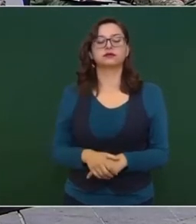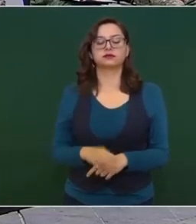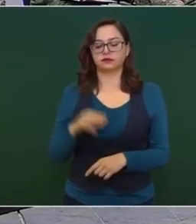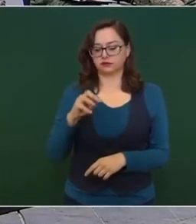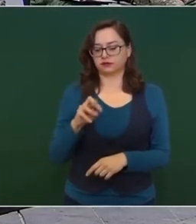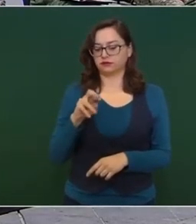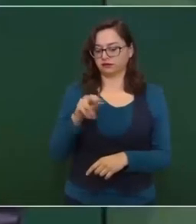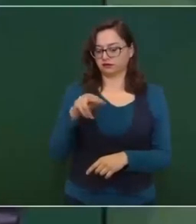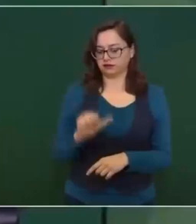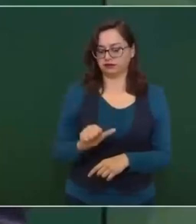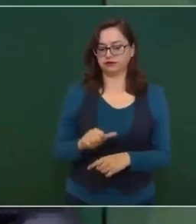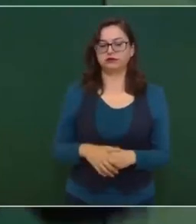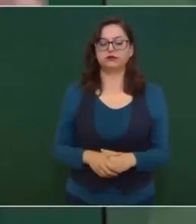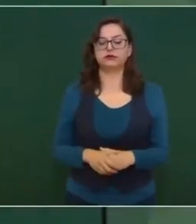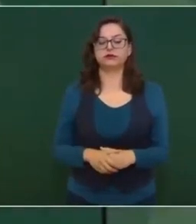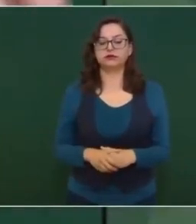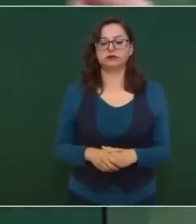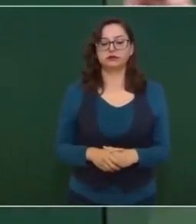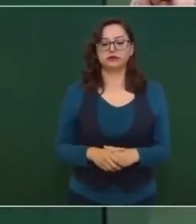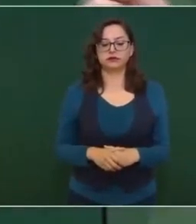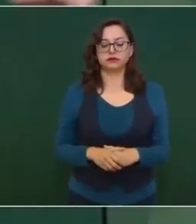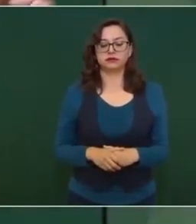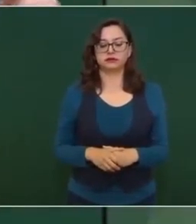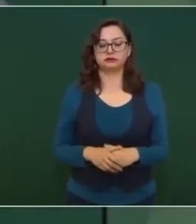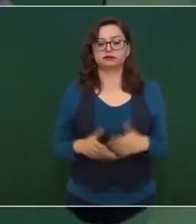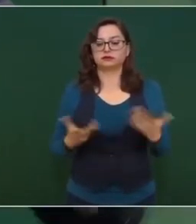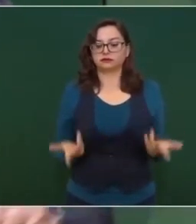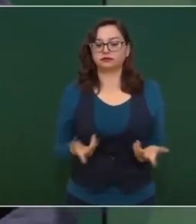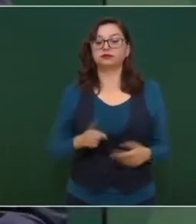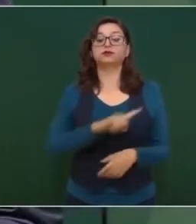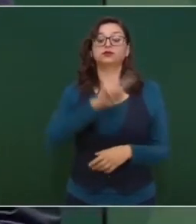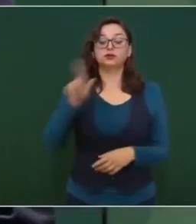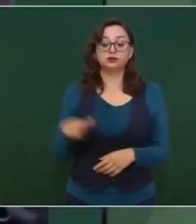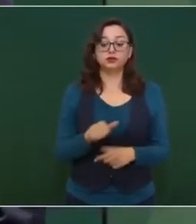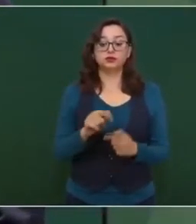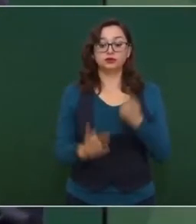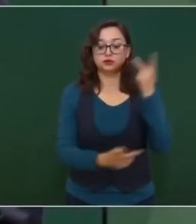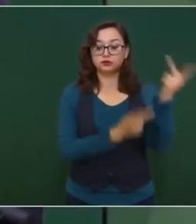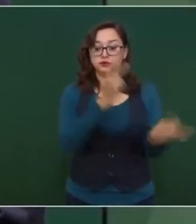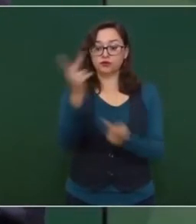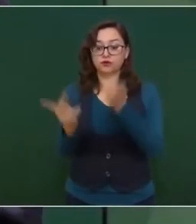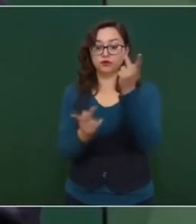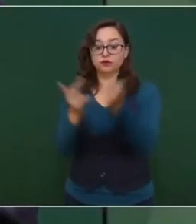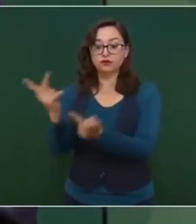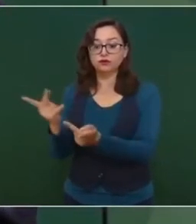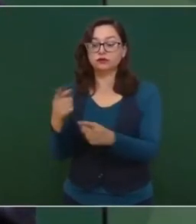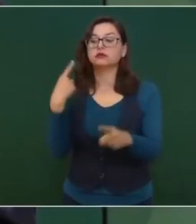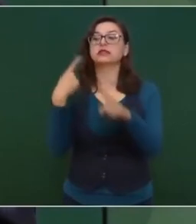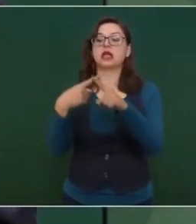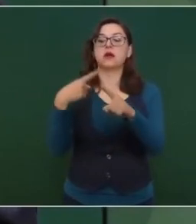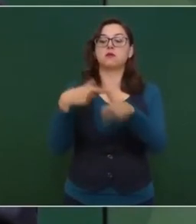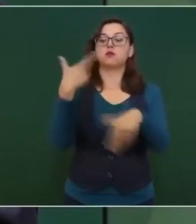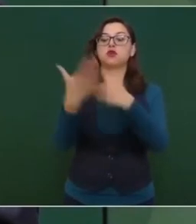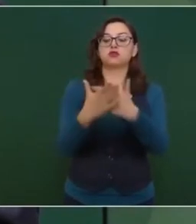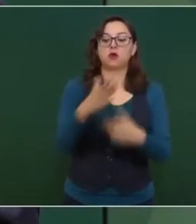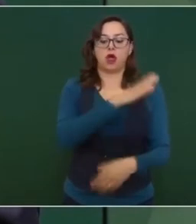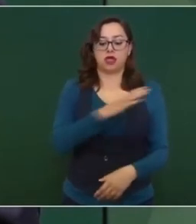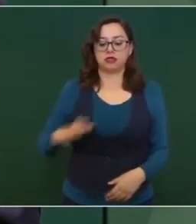Morena, y se hizo la encuesta, yo gané la encuesta,